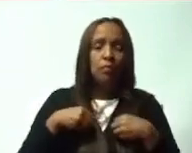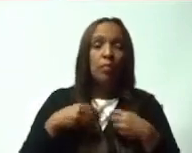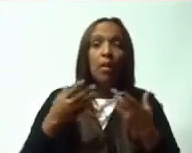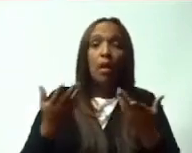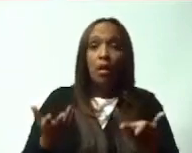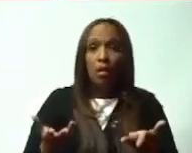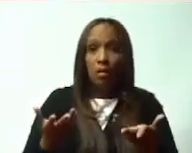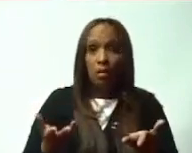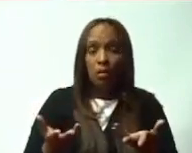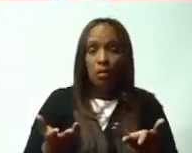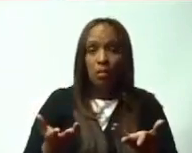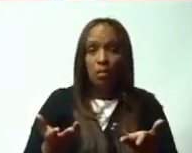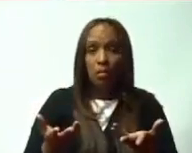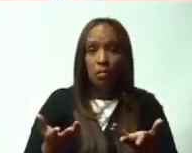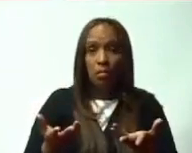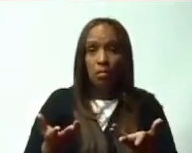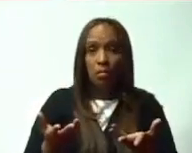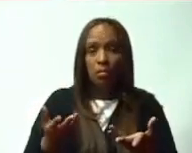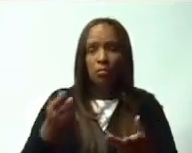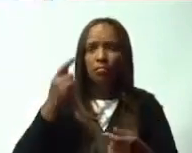que sepamos